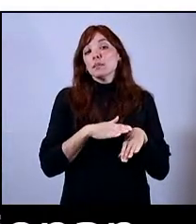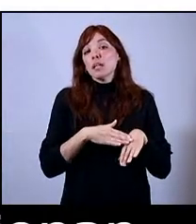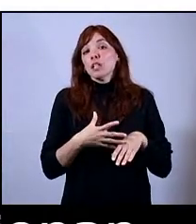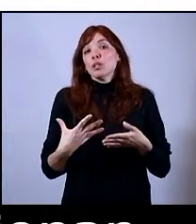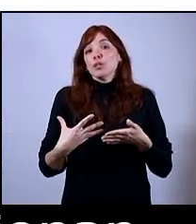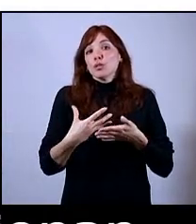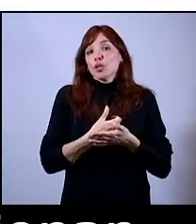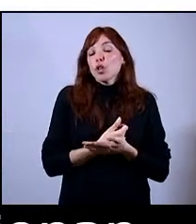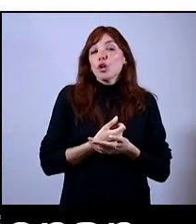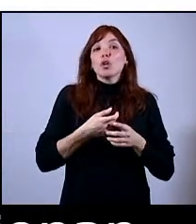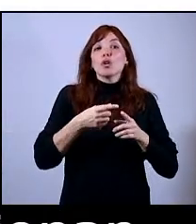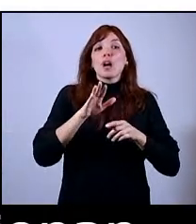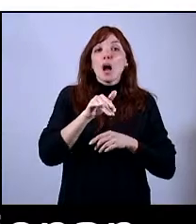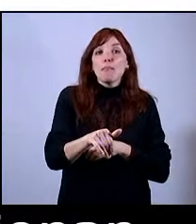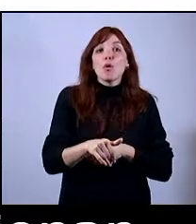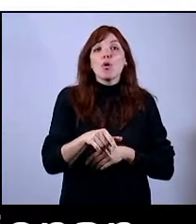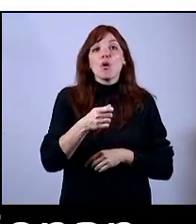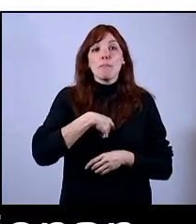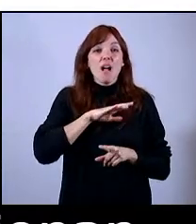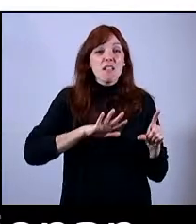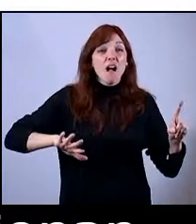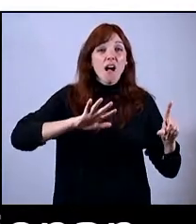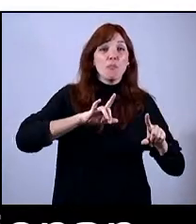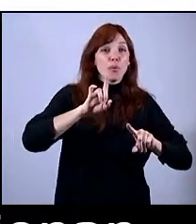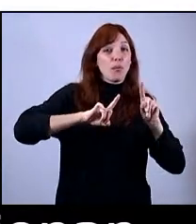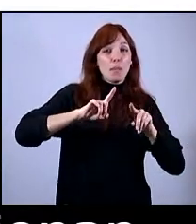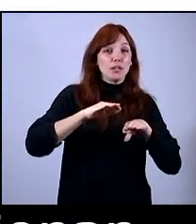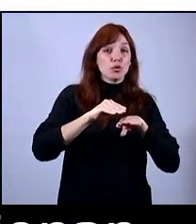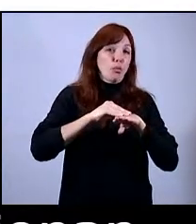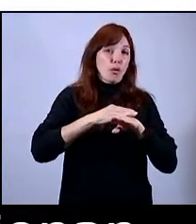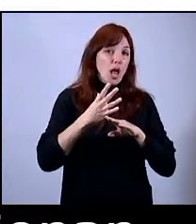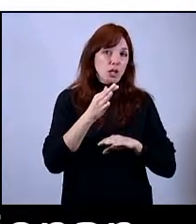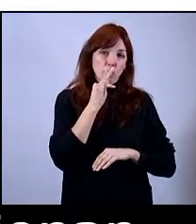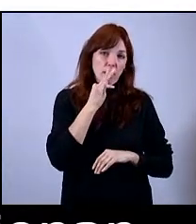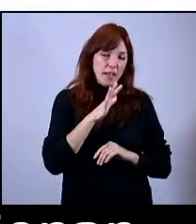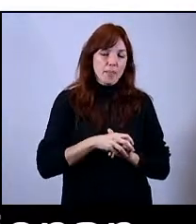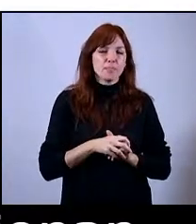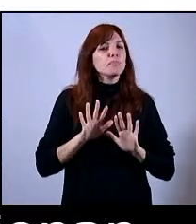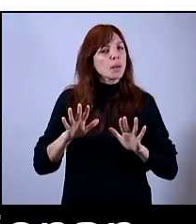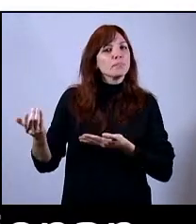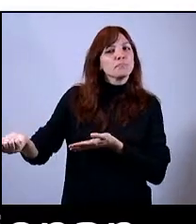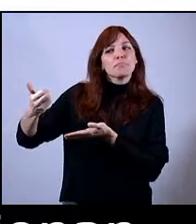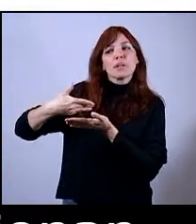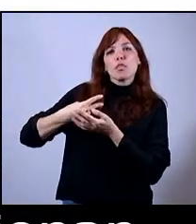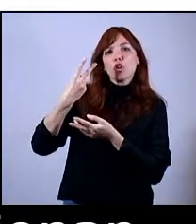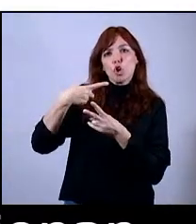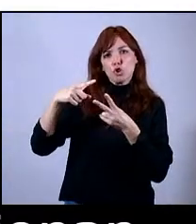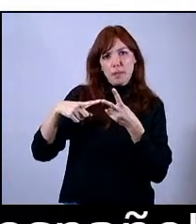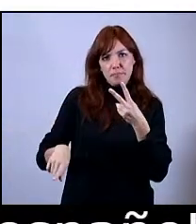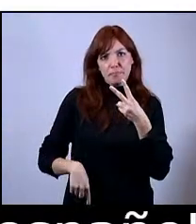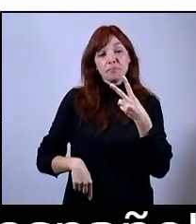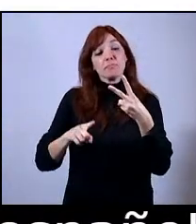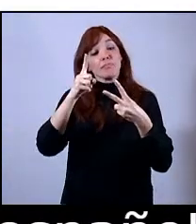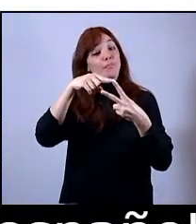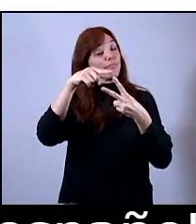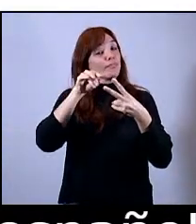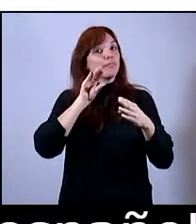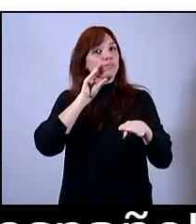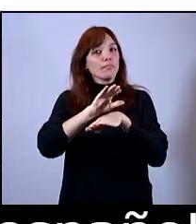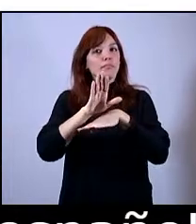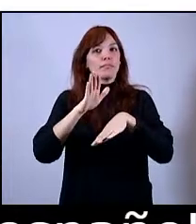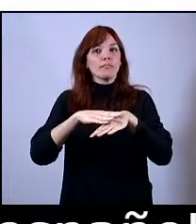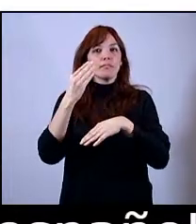todos los problemas que tiene el campo español. En primer lugar, nos ha pedido que convoquemos las ayudas a jóvenes